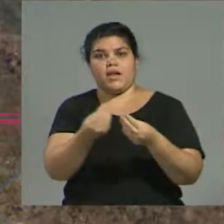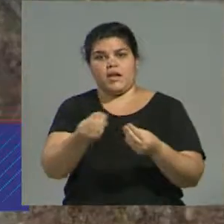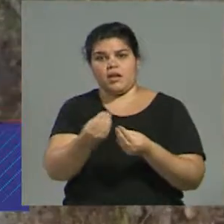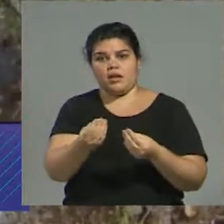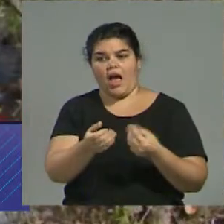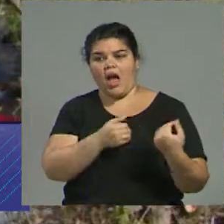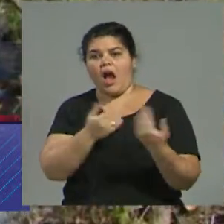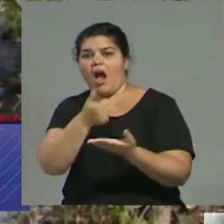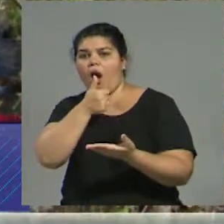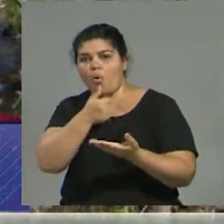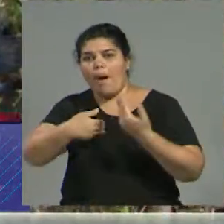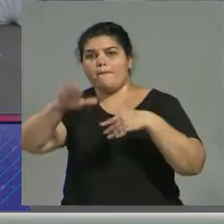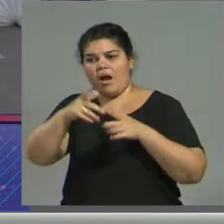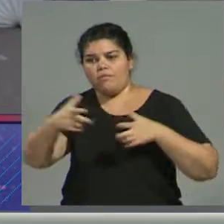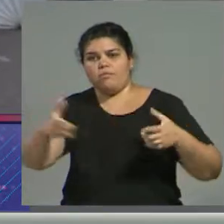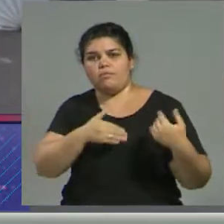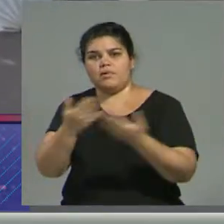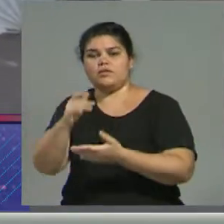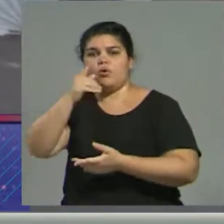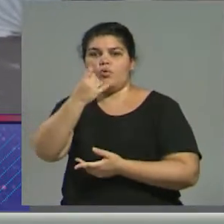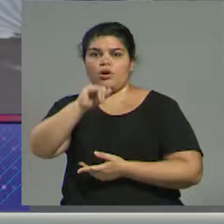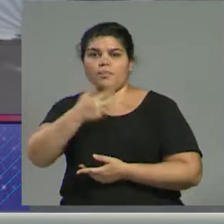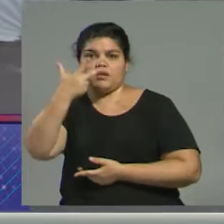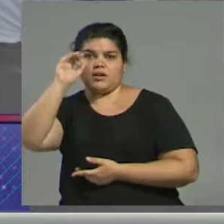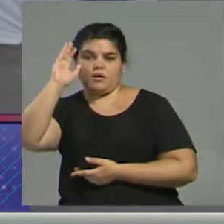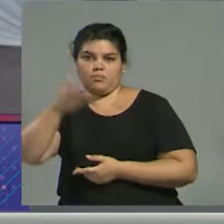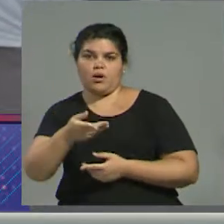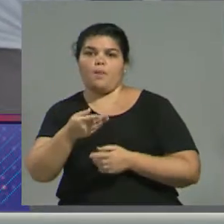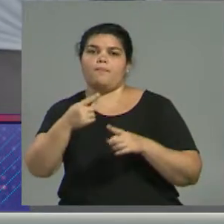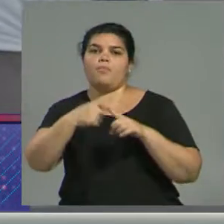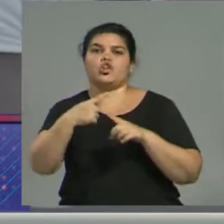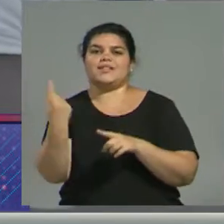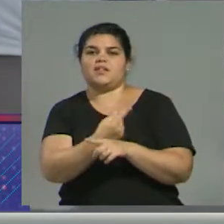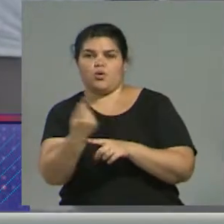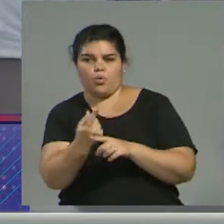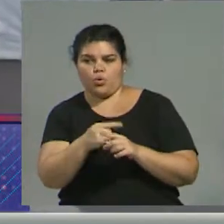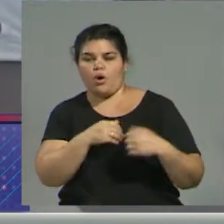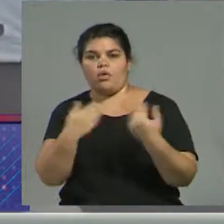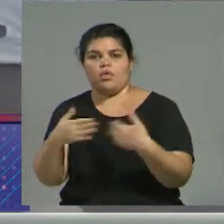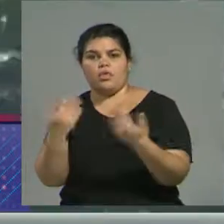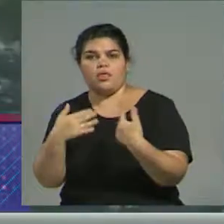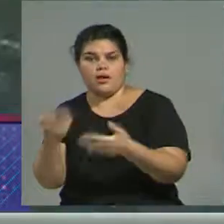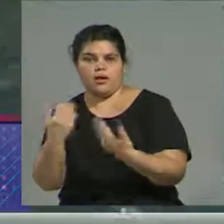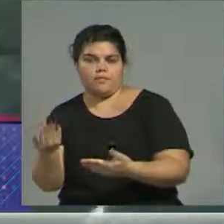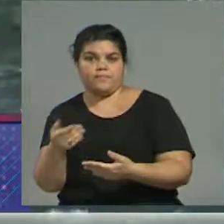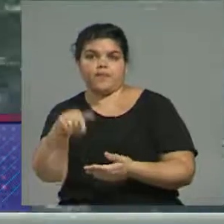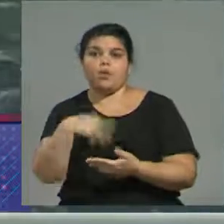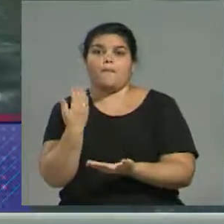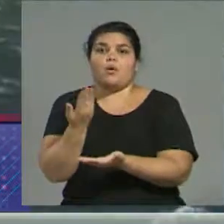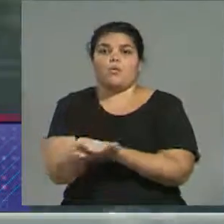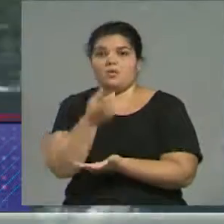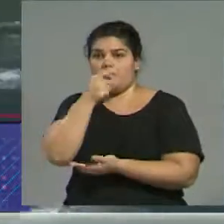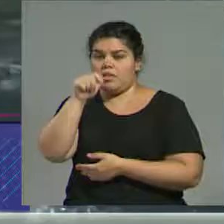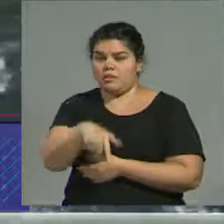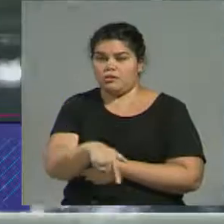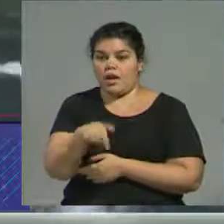un mayor caudal hídrico de 1,13 metros cúbicos por segundo de manera permanente. Esta vendría siendo la propuesta, en donde